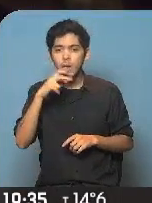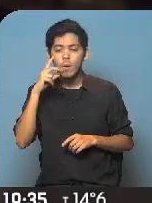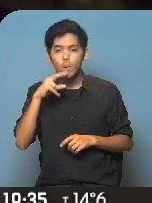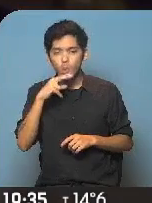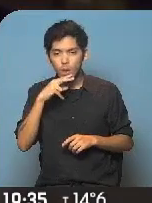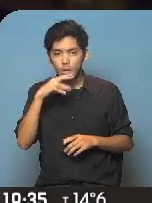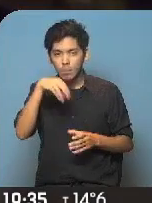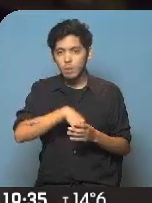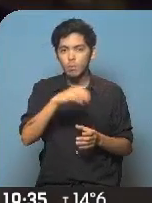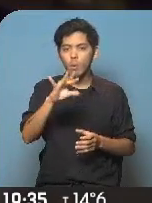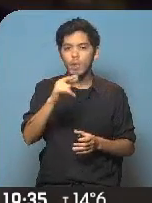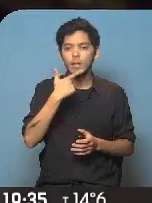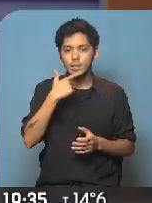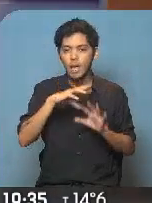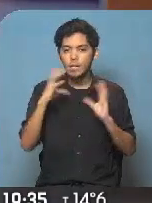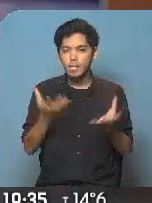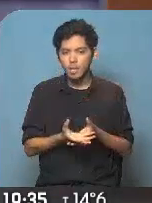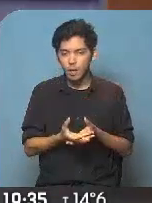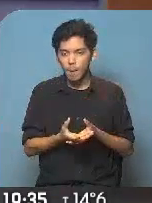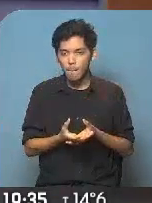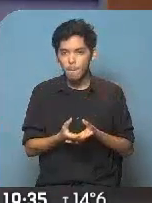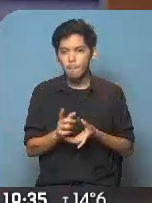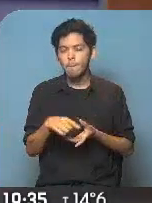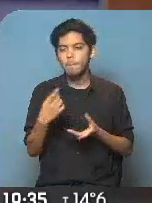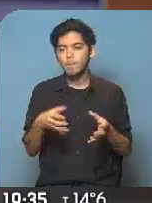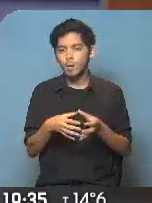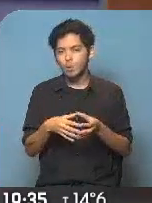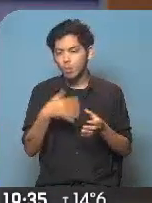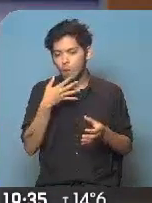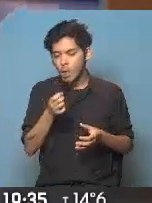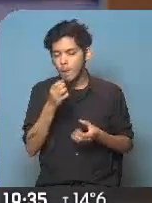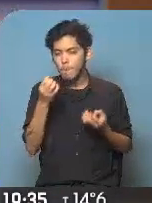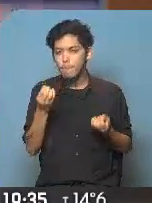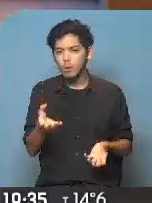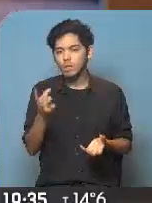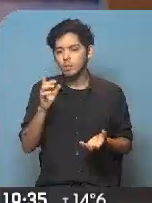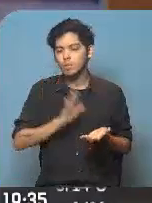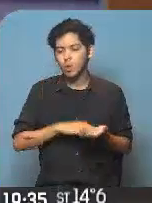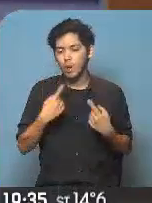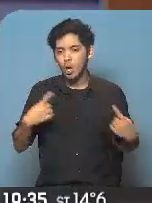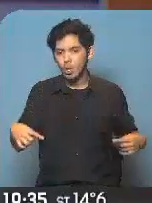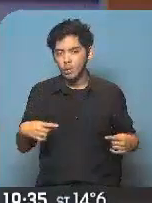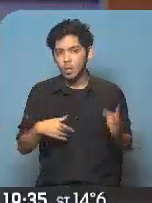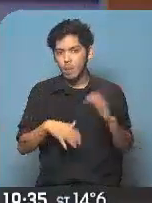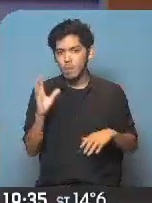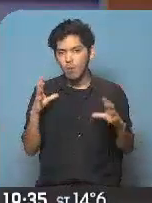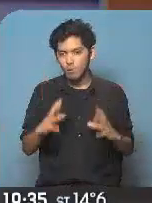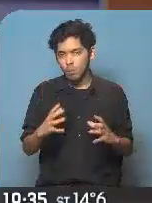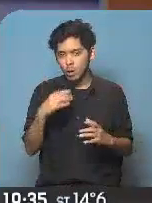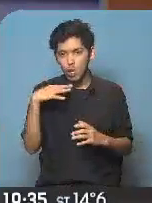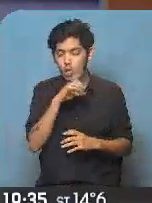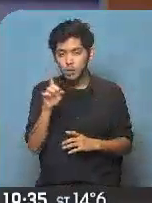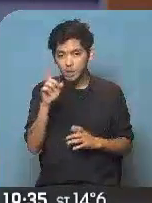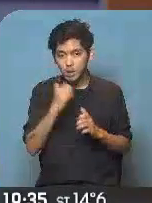BDS Internacional. Hay muchas personas que no llegan a encontrar el verdadero porqué, cuál es el trasfondo de esto, que son más futboleros, que tal vez no entienden